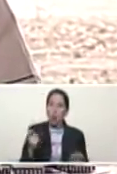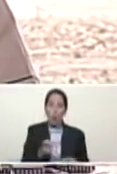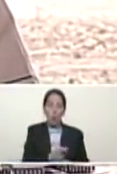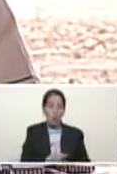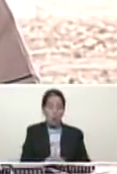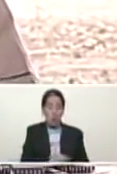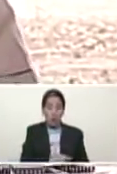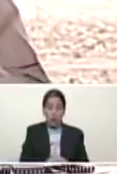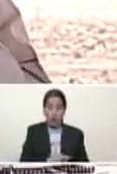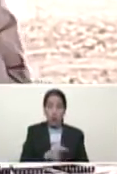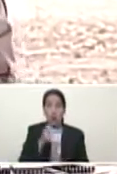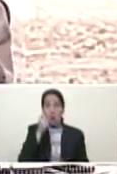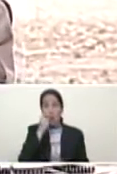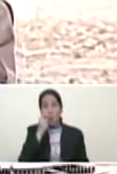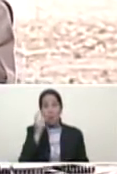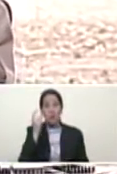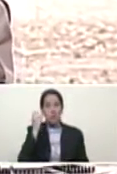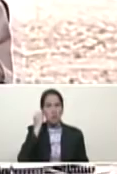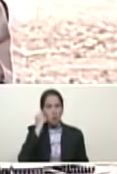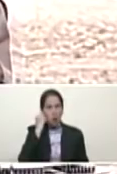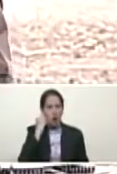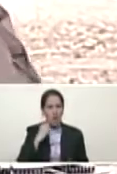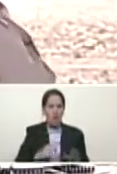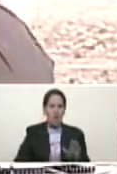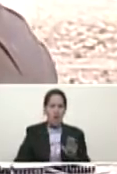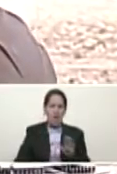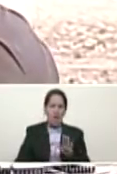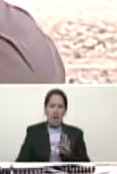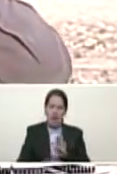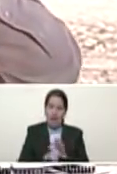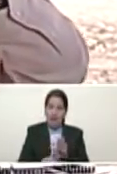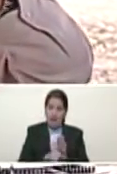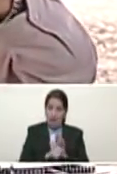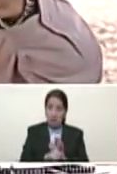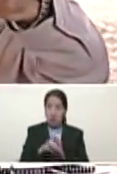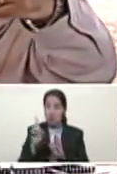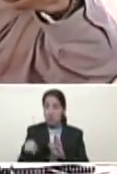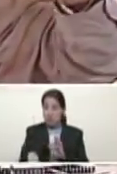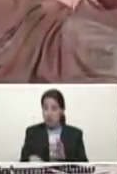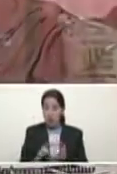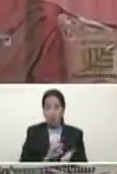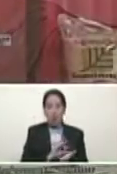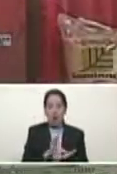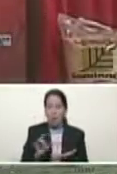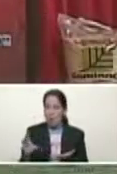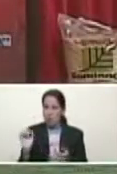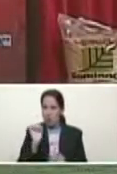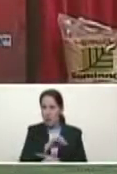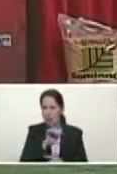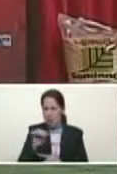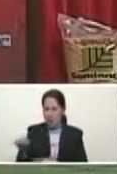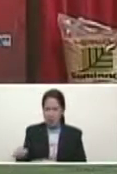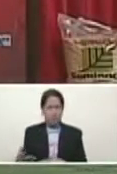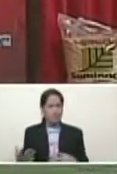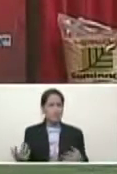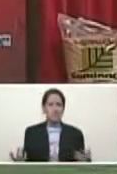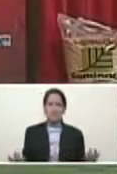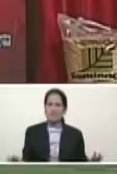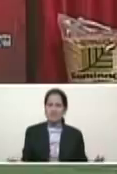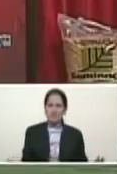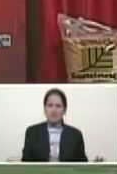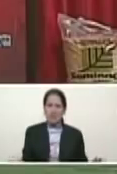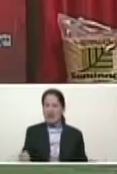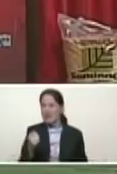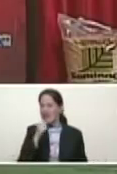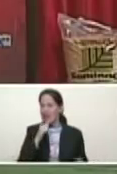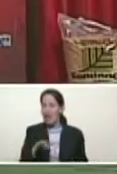gobernadoras legítimos de este país? También los van a desconocer y también van a buscar derrocarlo. ¿Quién